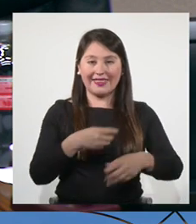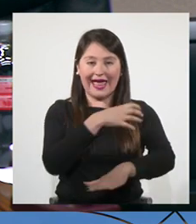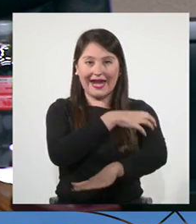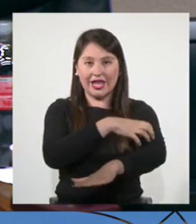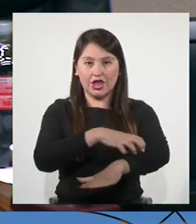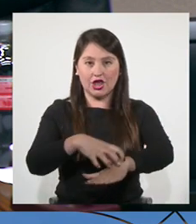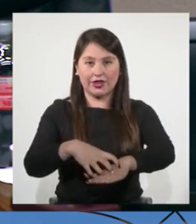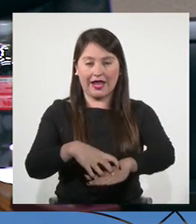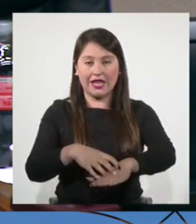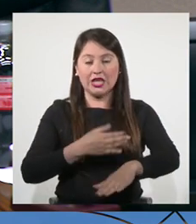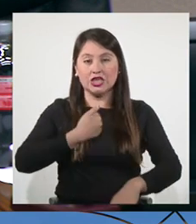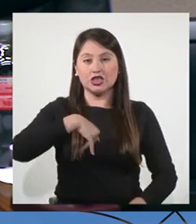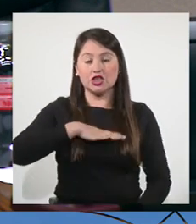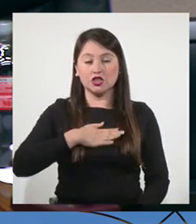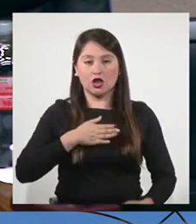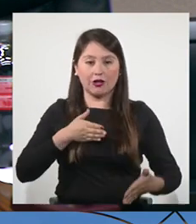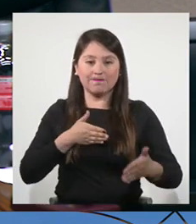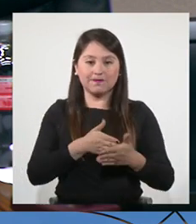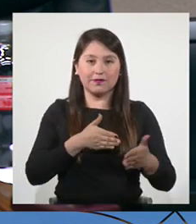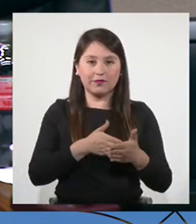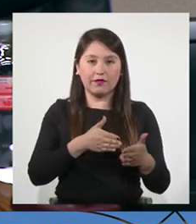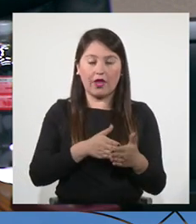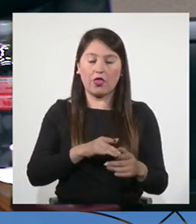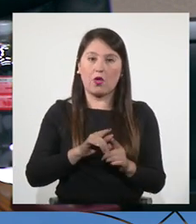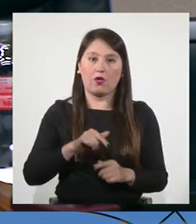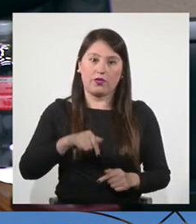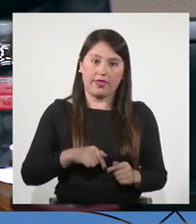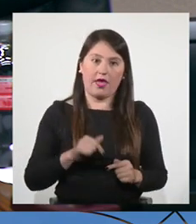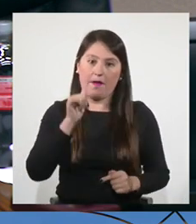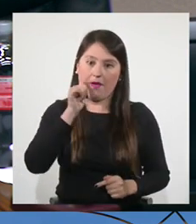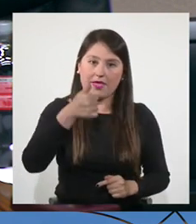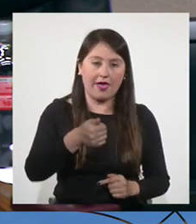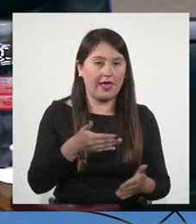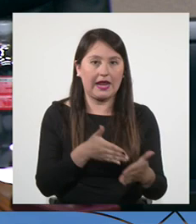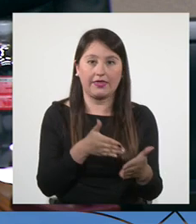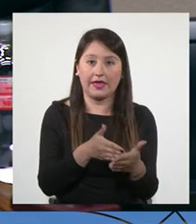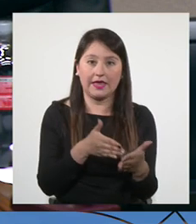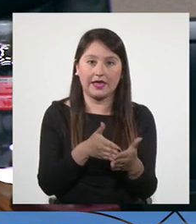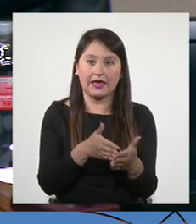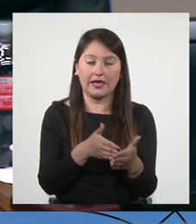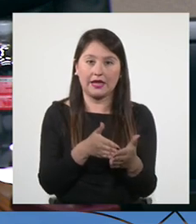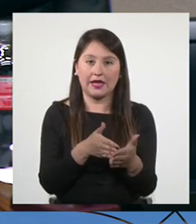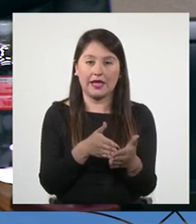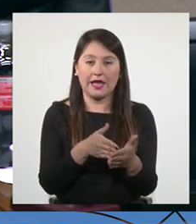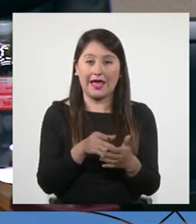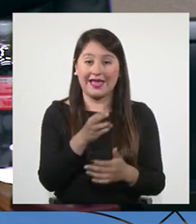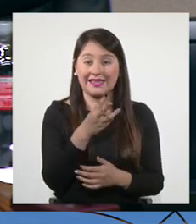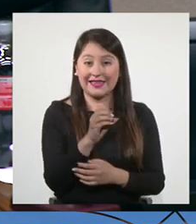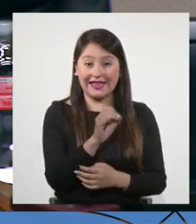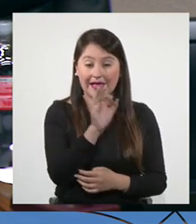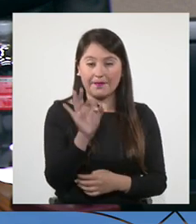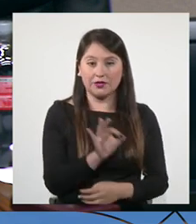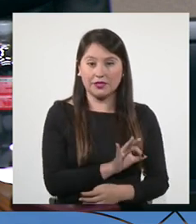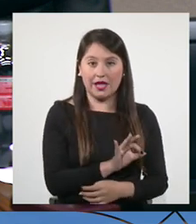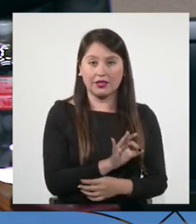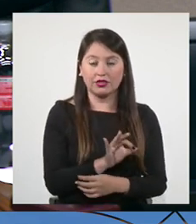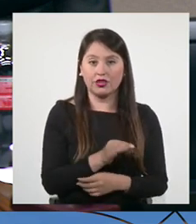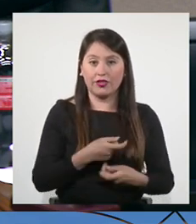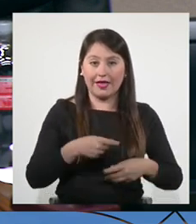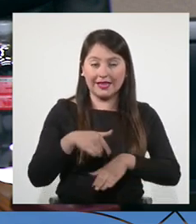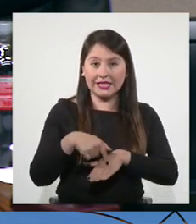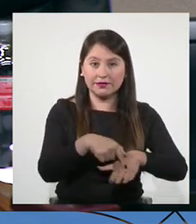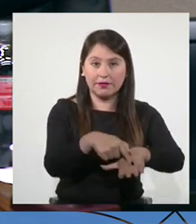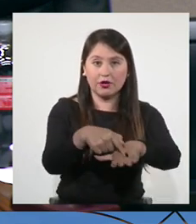nosotros restringiéramos todo de un día para otro, que ese 30% se fuera a transporte, seguramente dejaríamos de financiar otras